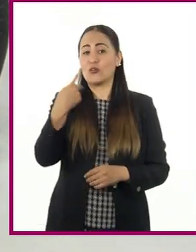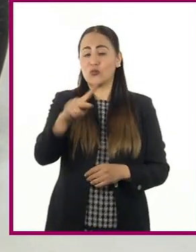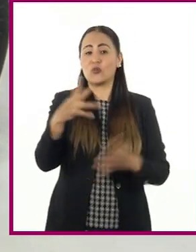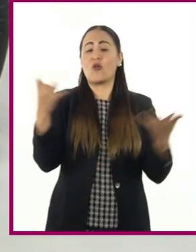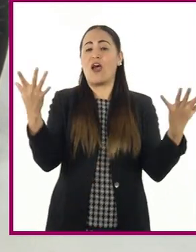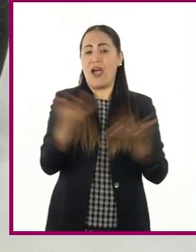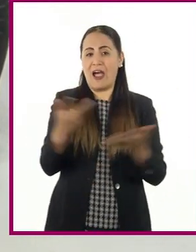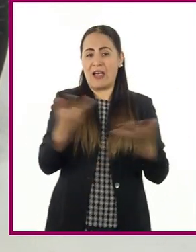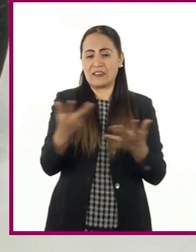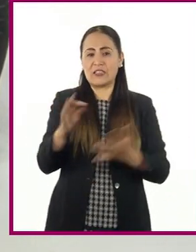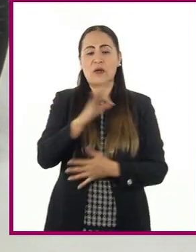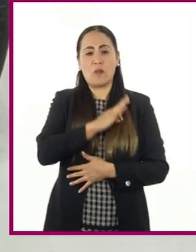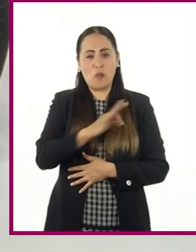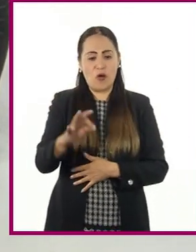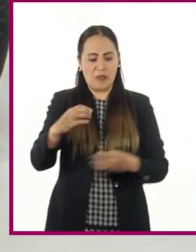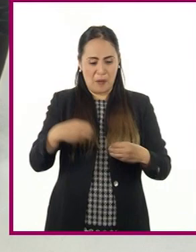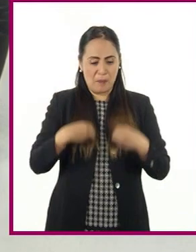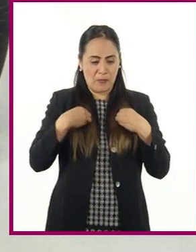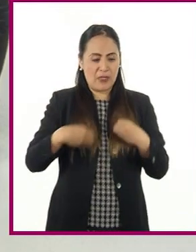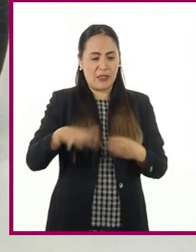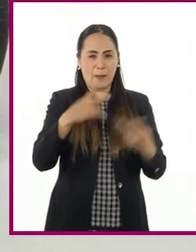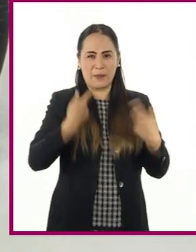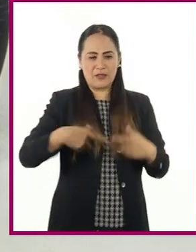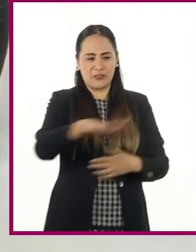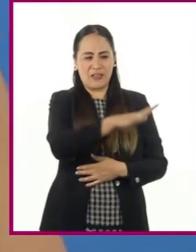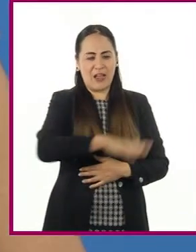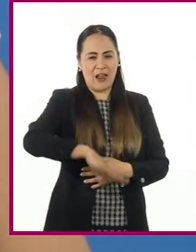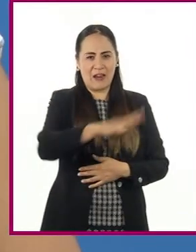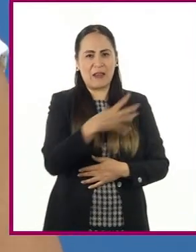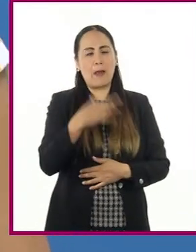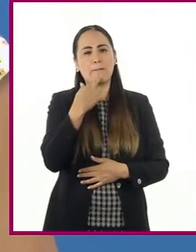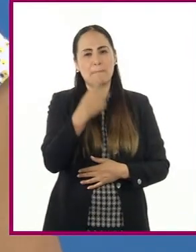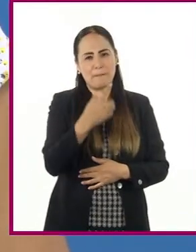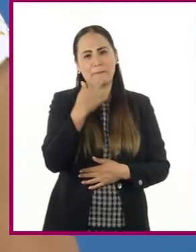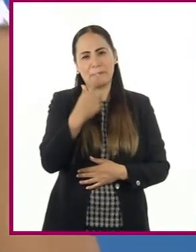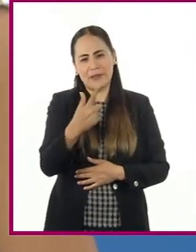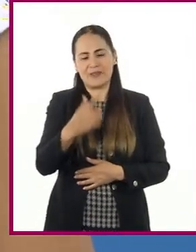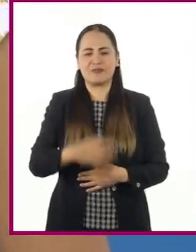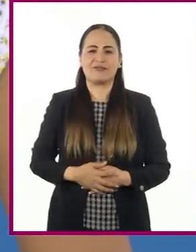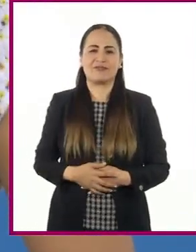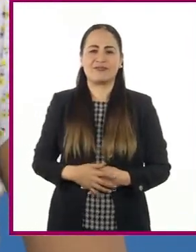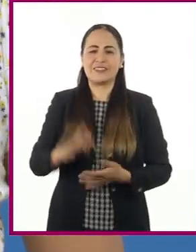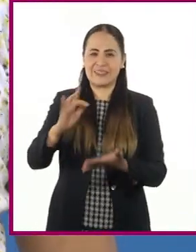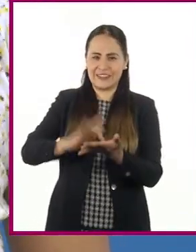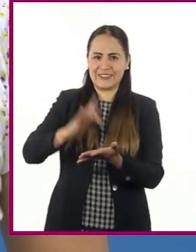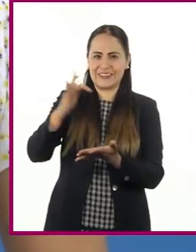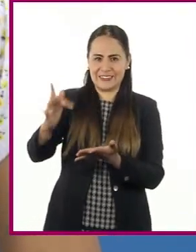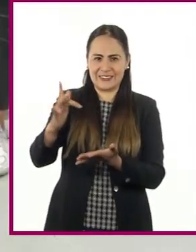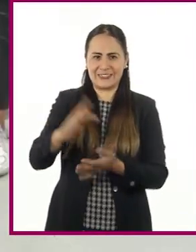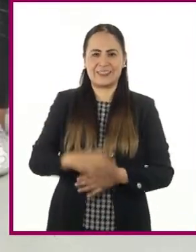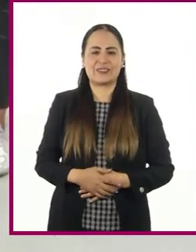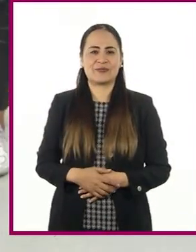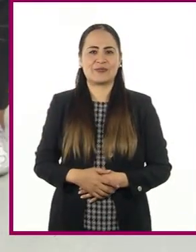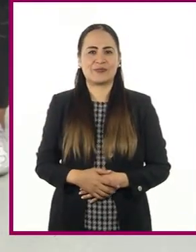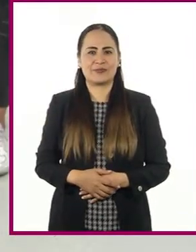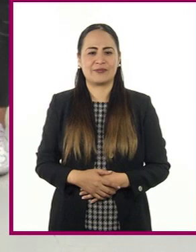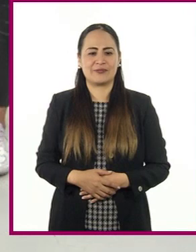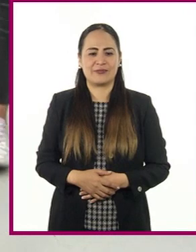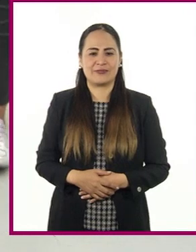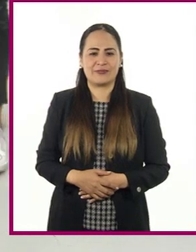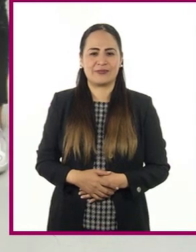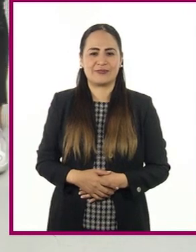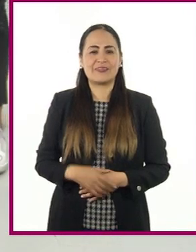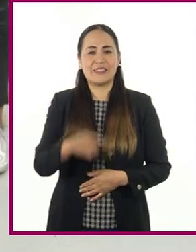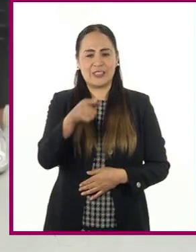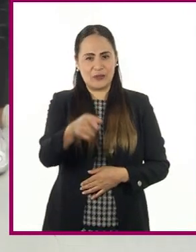ayudar al mejoramiento de la vida de las y los mexicanos. Te agradezco que nos hayas acompañado. Muchas